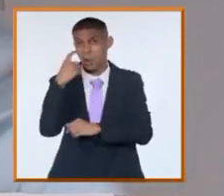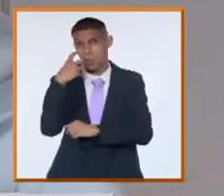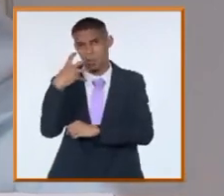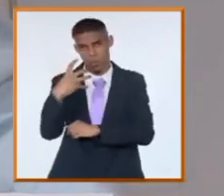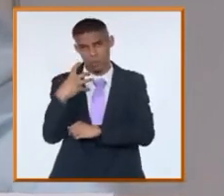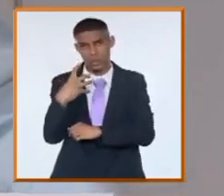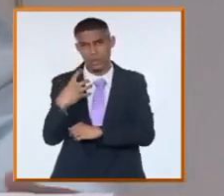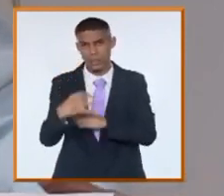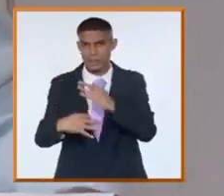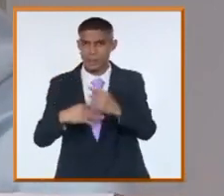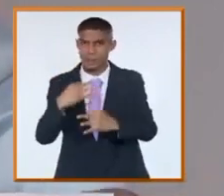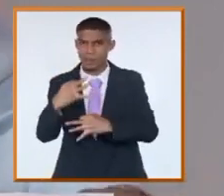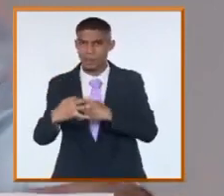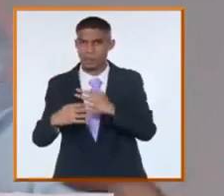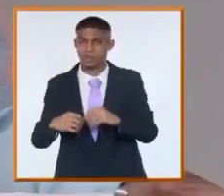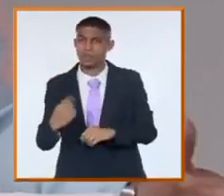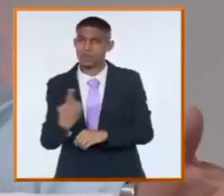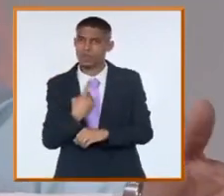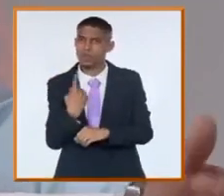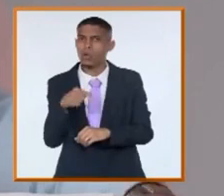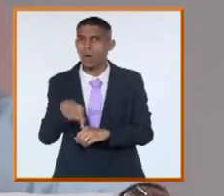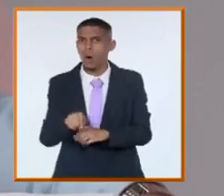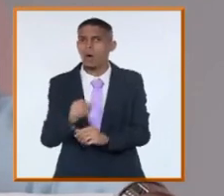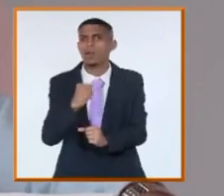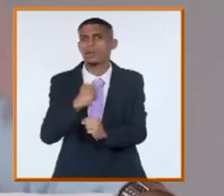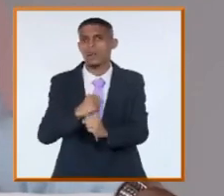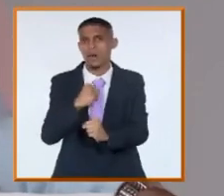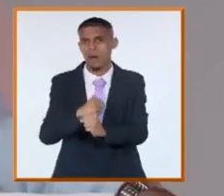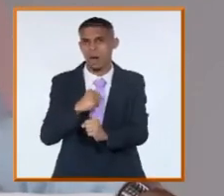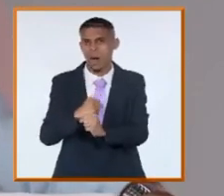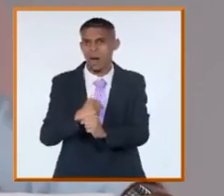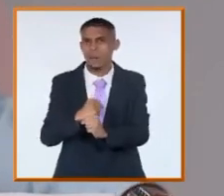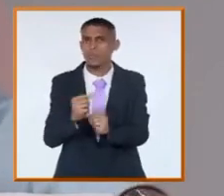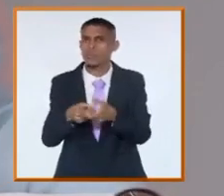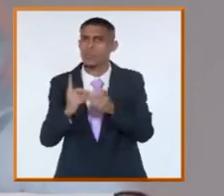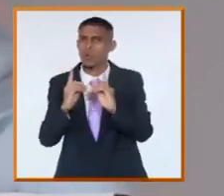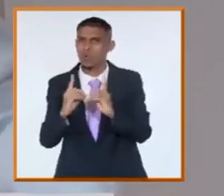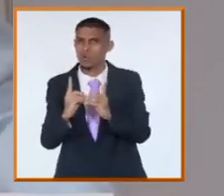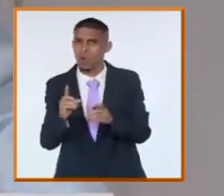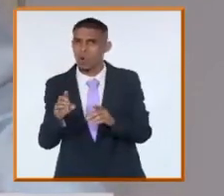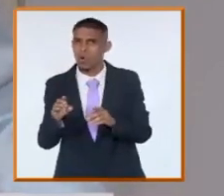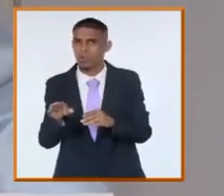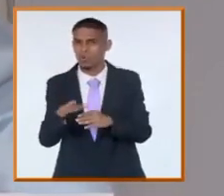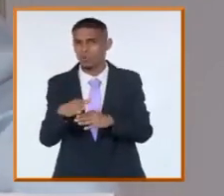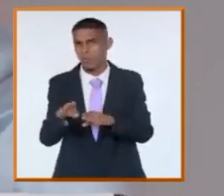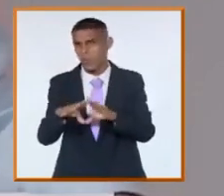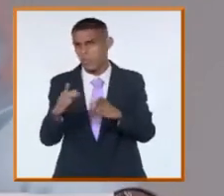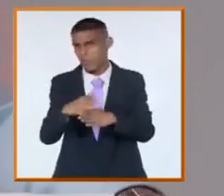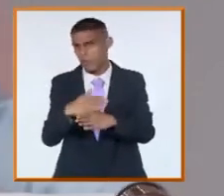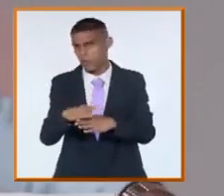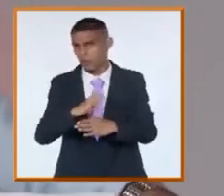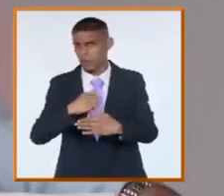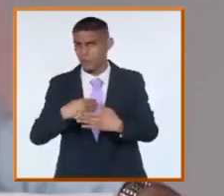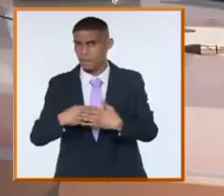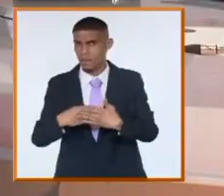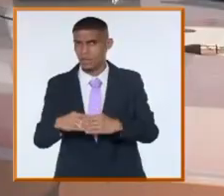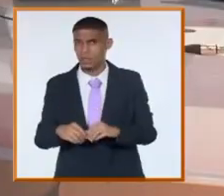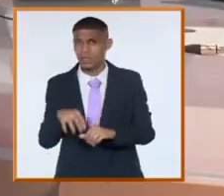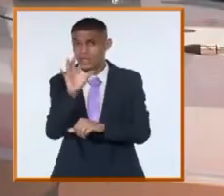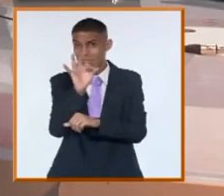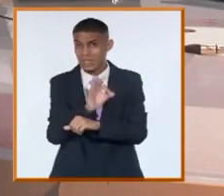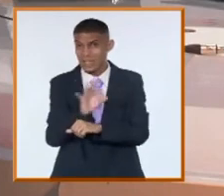construcción que de hecho nosotros estamos trabajando con todos los actores económicos el el oje de diseño